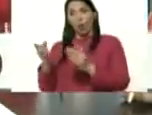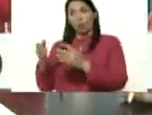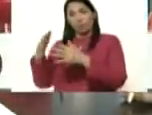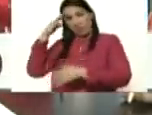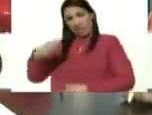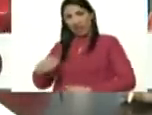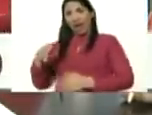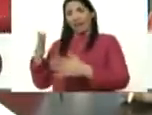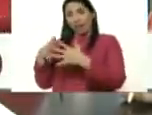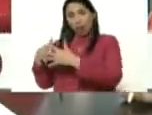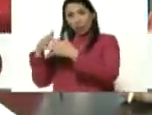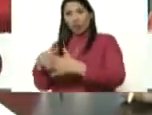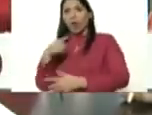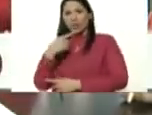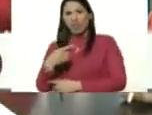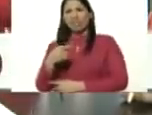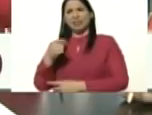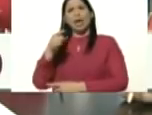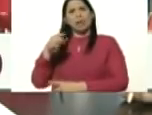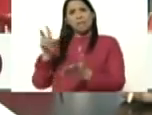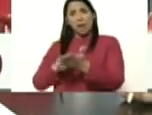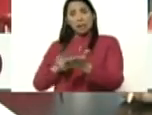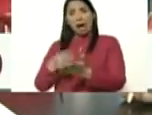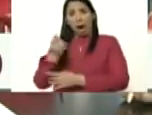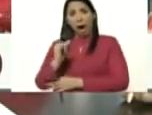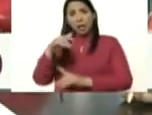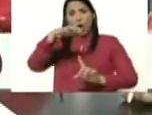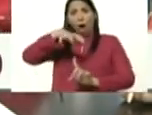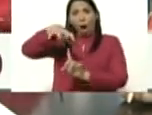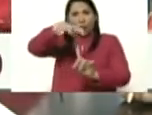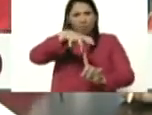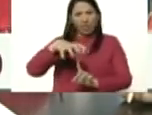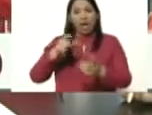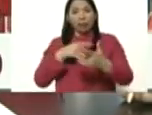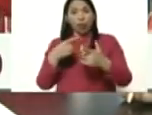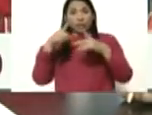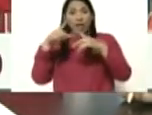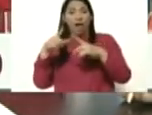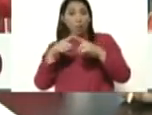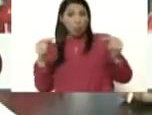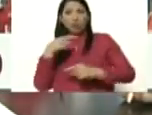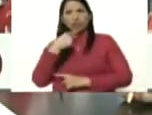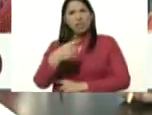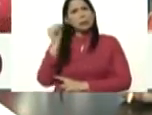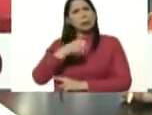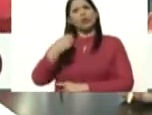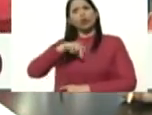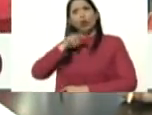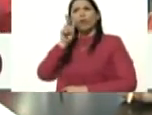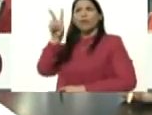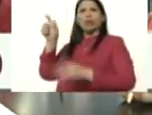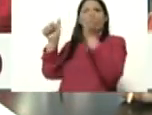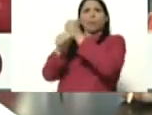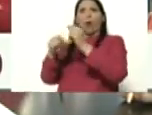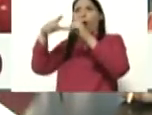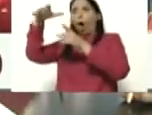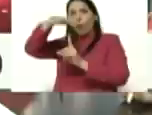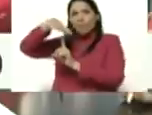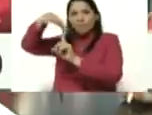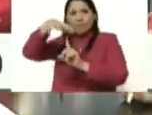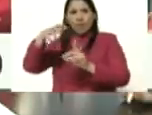y saca unas imágenes de ovnis. Y ahí mismo Japón, el gobierno de Japón sale a decir, sí, hemos visto los ovnis.